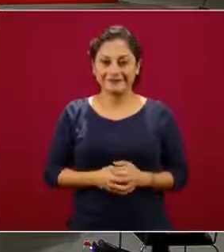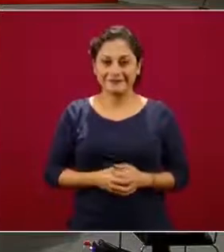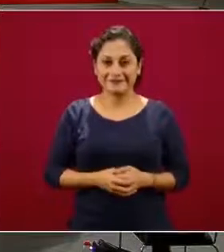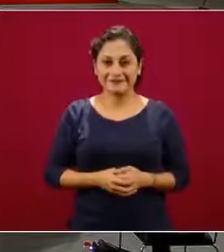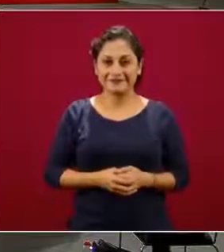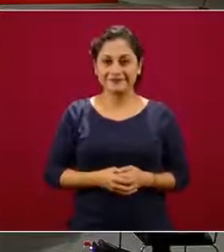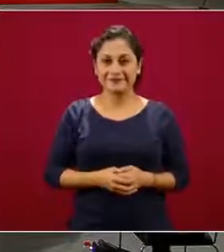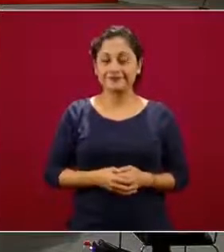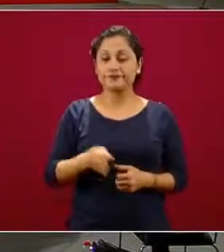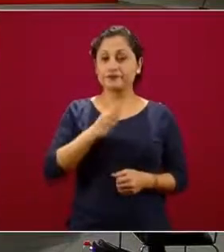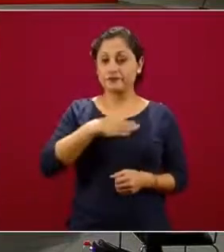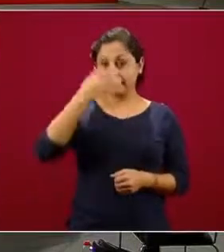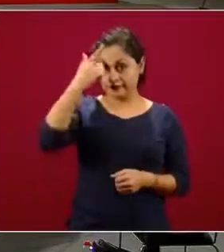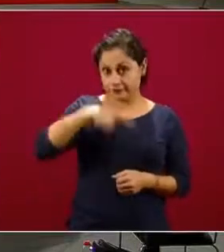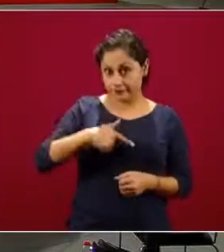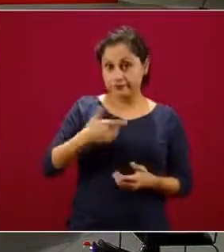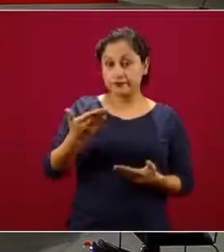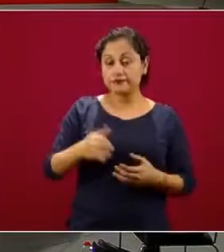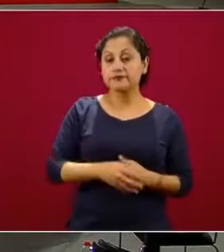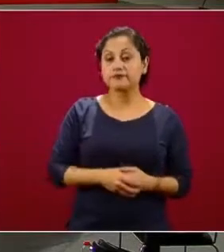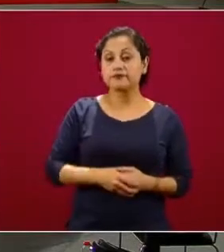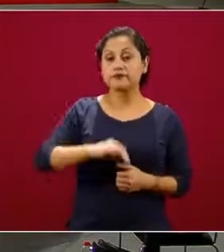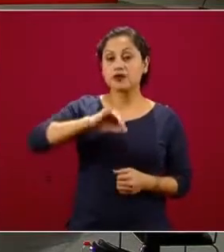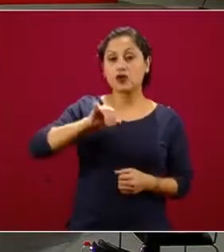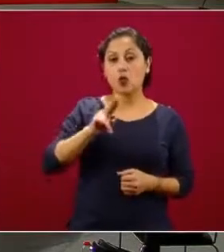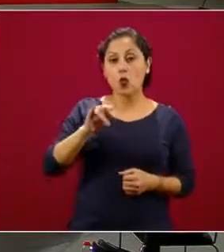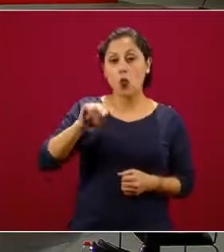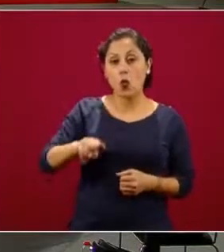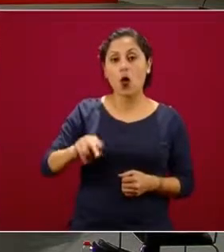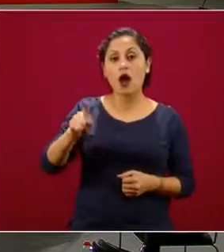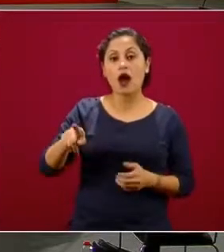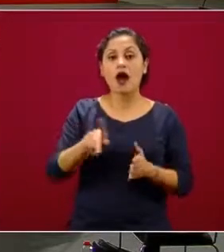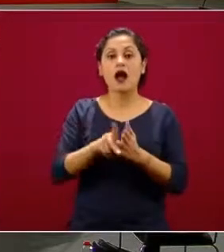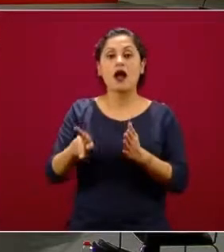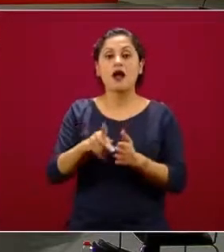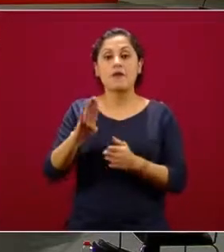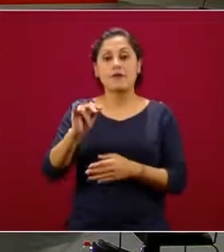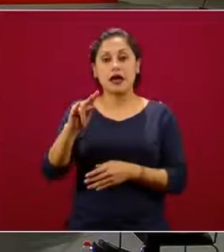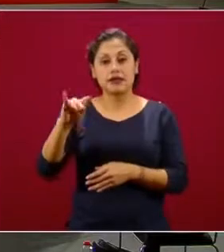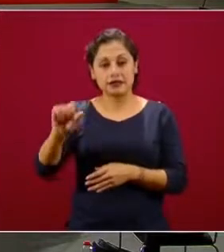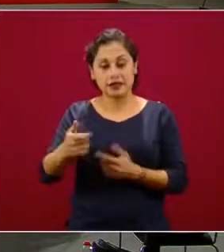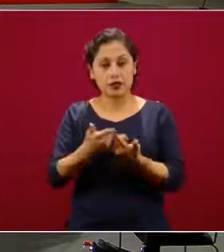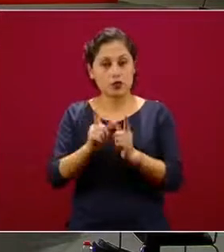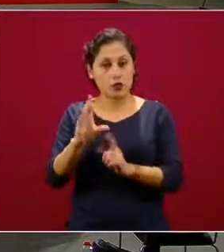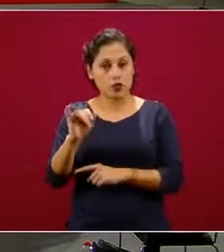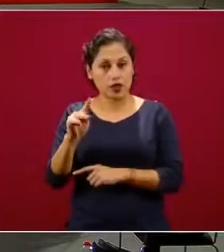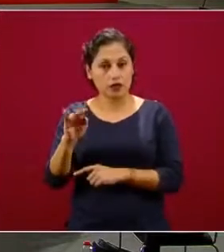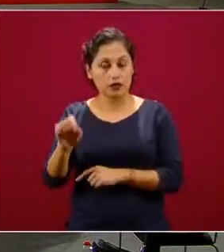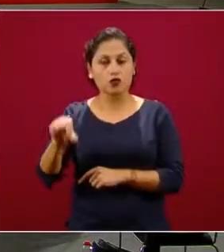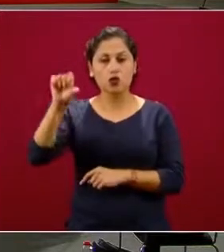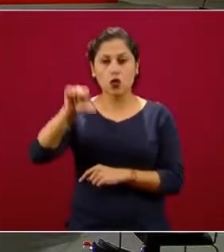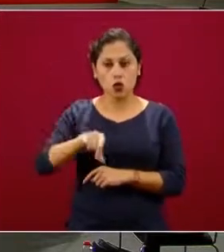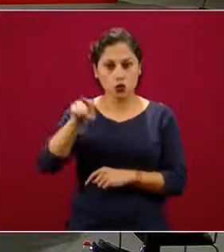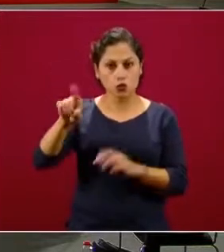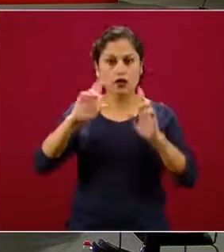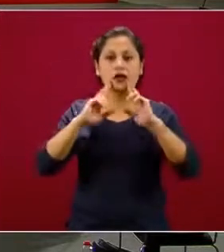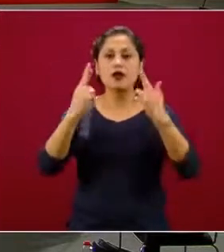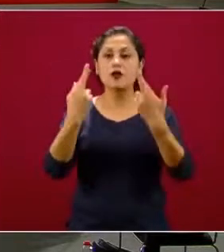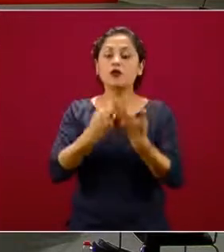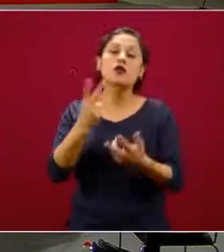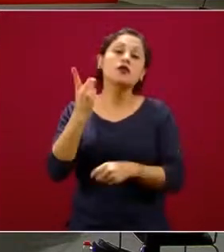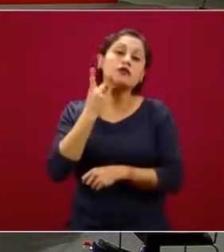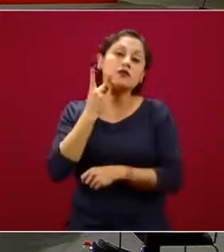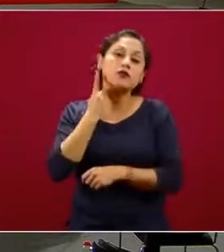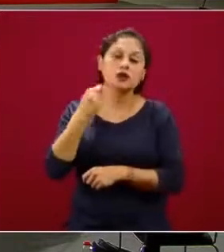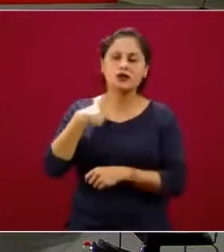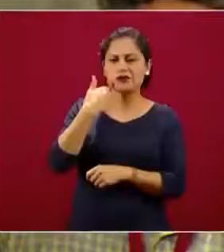Sí, muy buenas noches. Rápidamente, Juan Hernández del periódico Basta y de Grupo Cantón. Hoy tuvo usted una reunión con los diputados. Quería